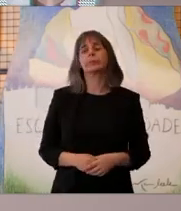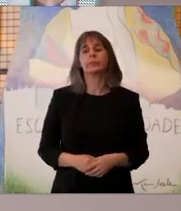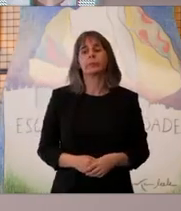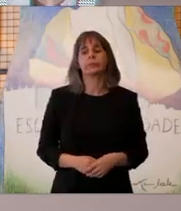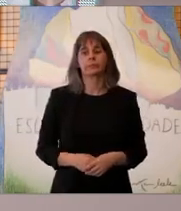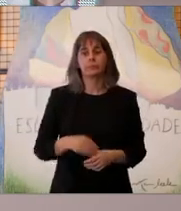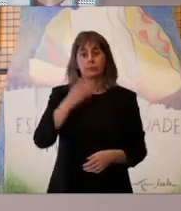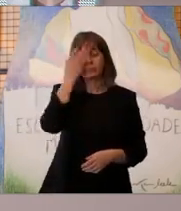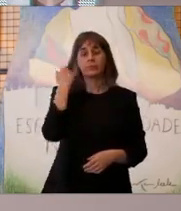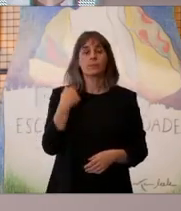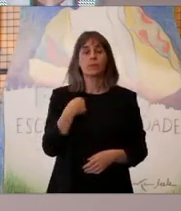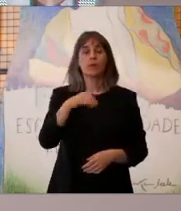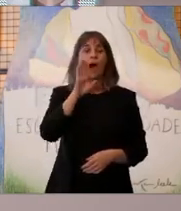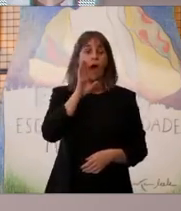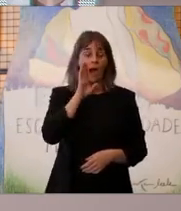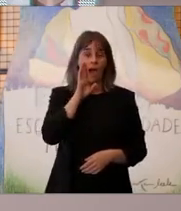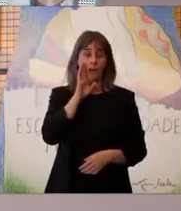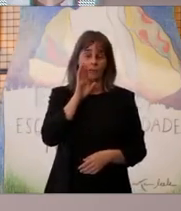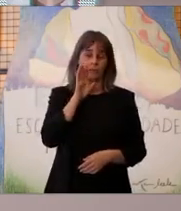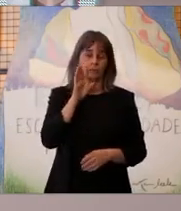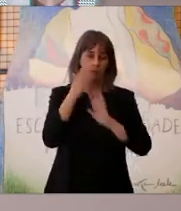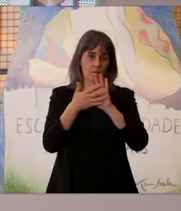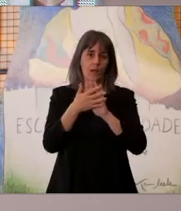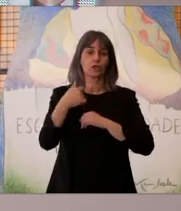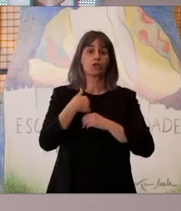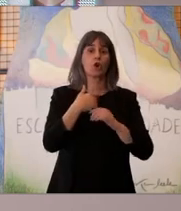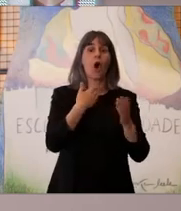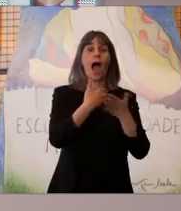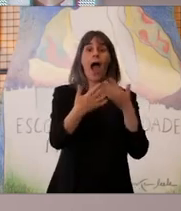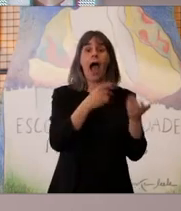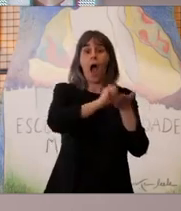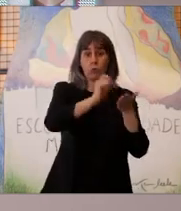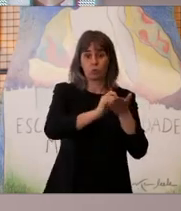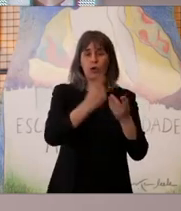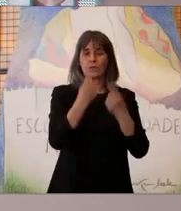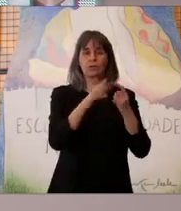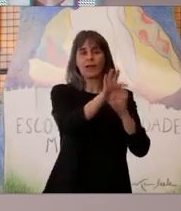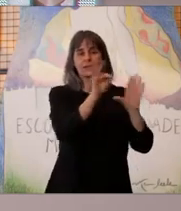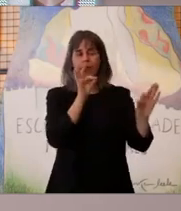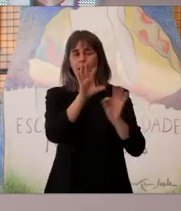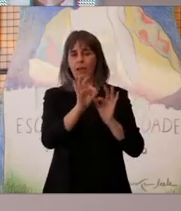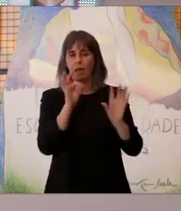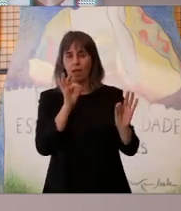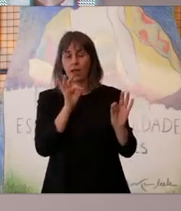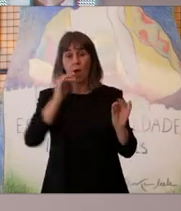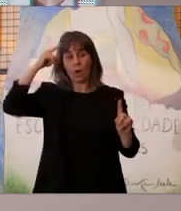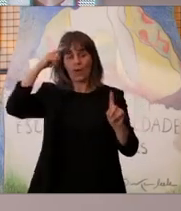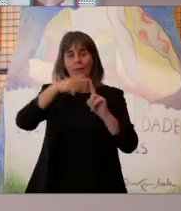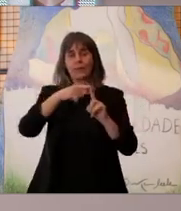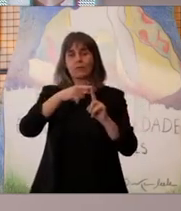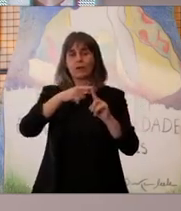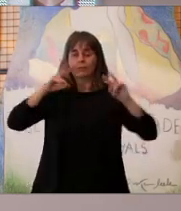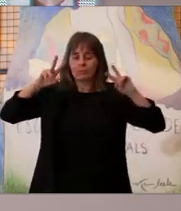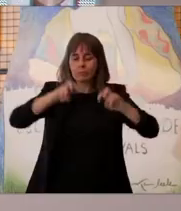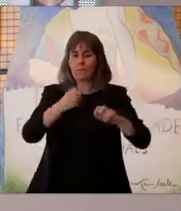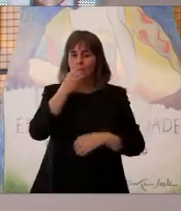como decía he elegido algunas autoras para para analizar bien las relaciones entre la relación entre mujeres y